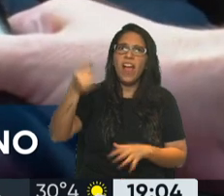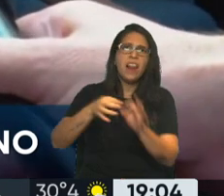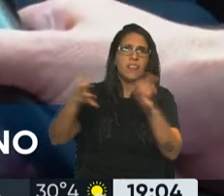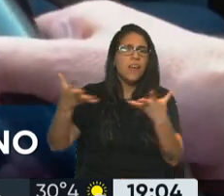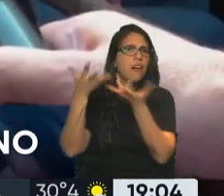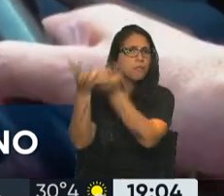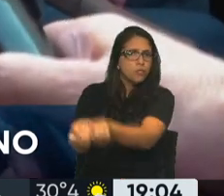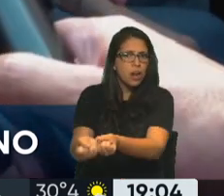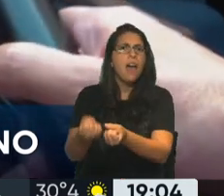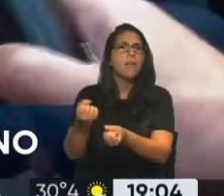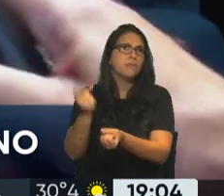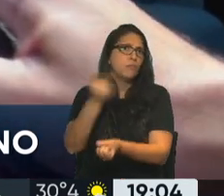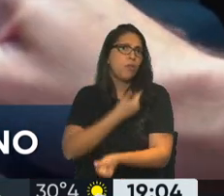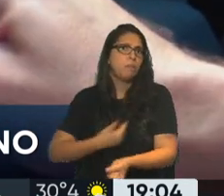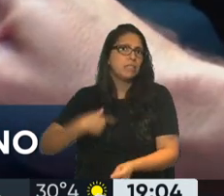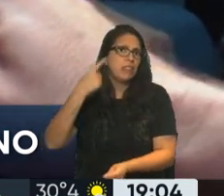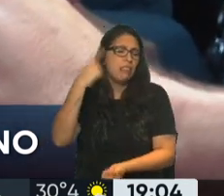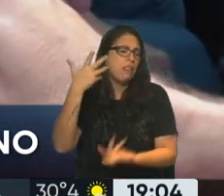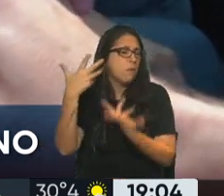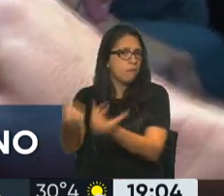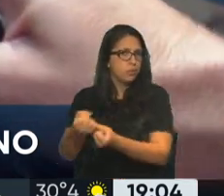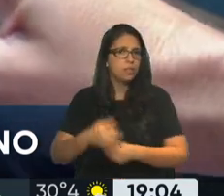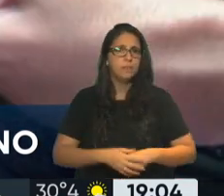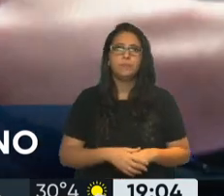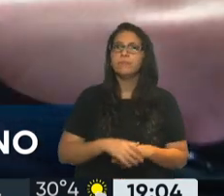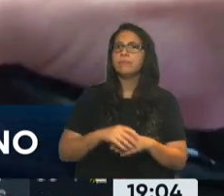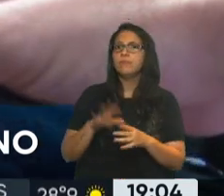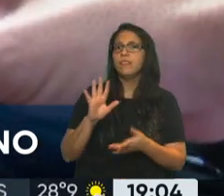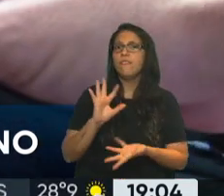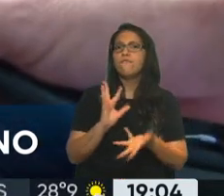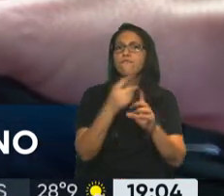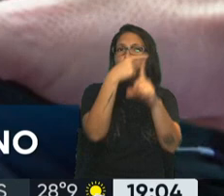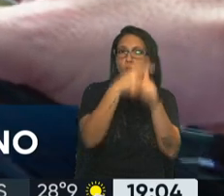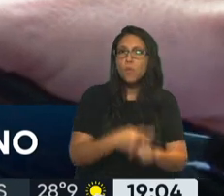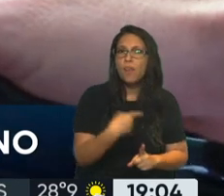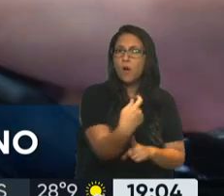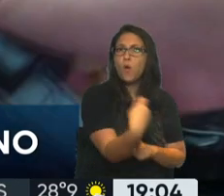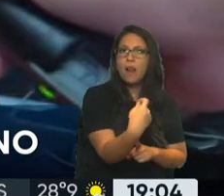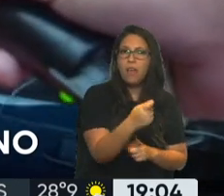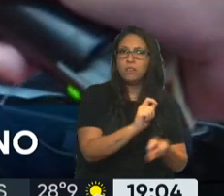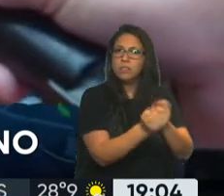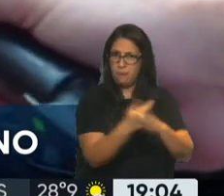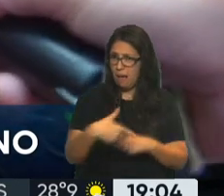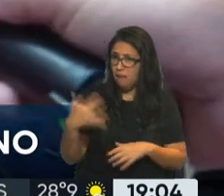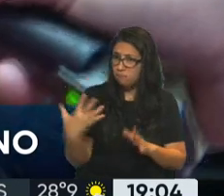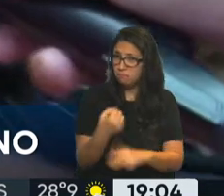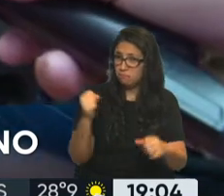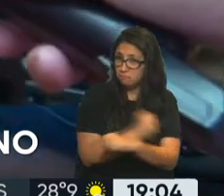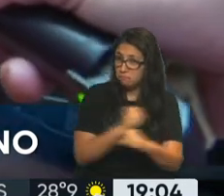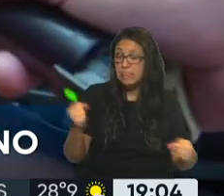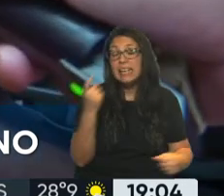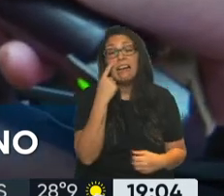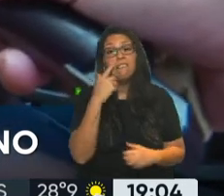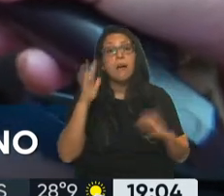sentido común que empujan el presidente fórmula para los jubilados al eliminarla eso lo van a conseguir vamos a ver vamos a ver